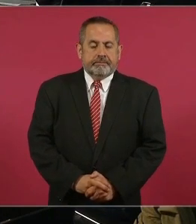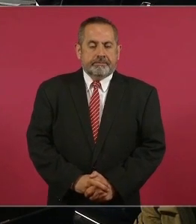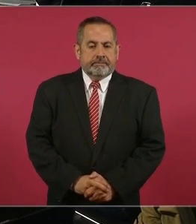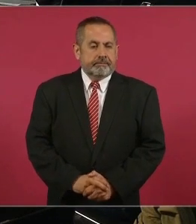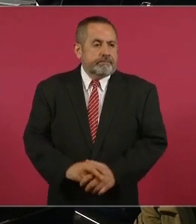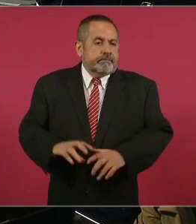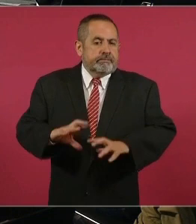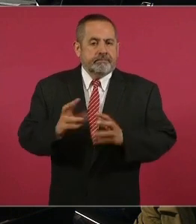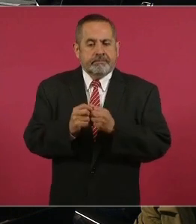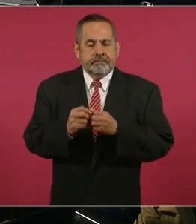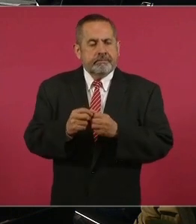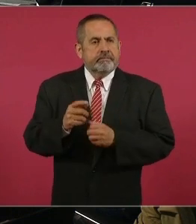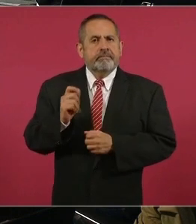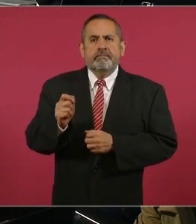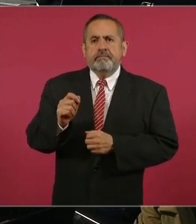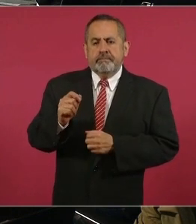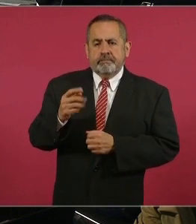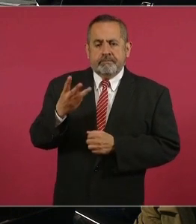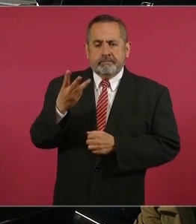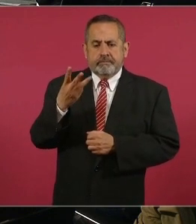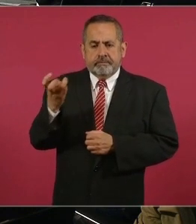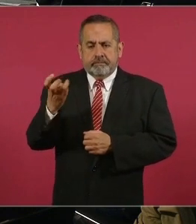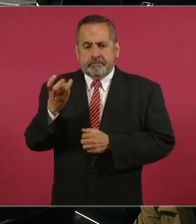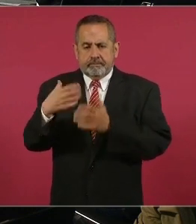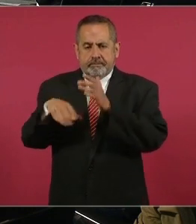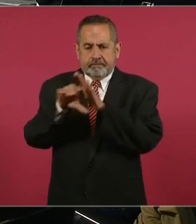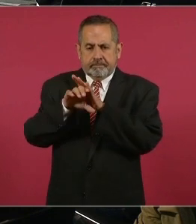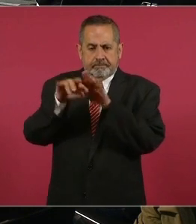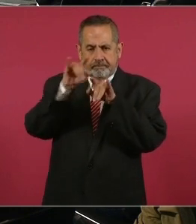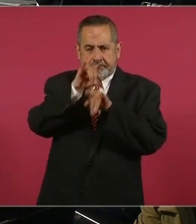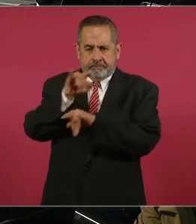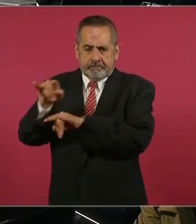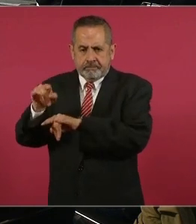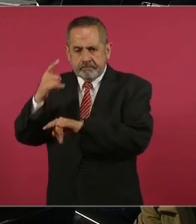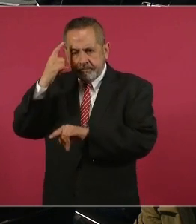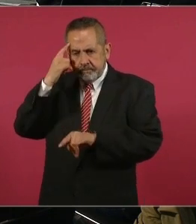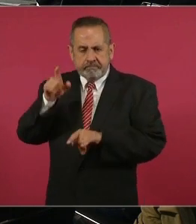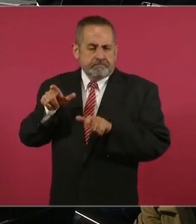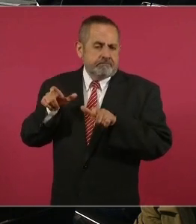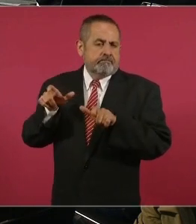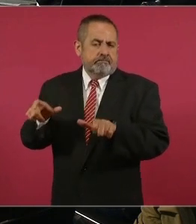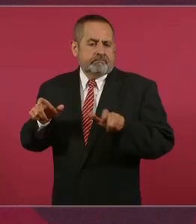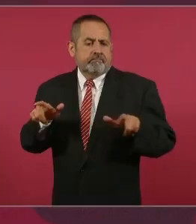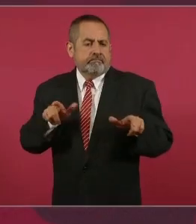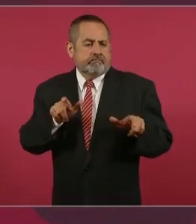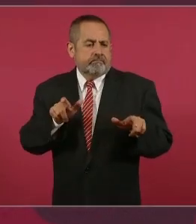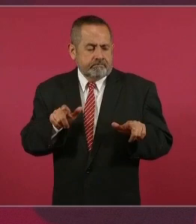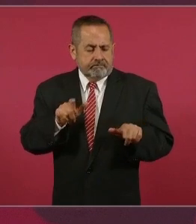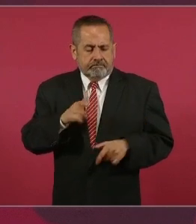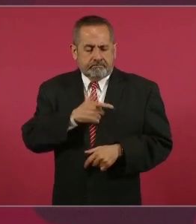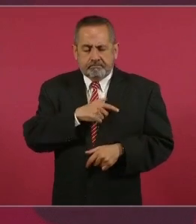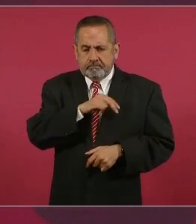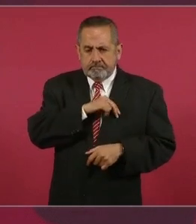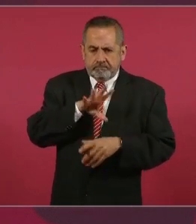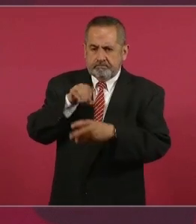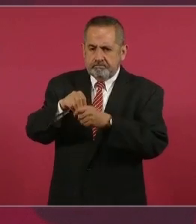Más de 300 cuarteles para la Guardia Nacional.